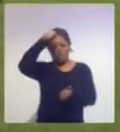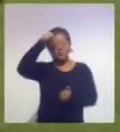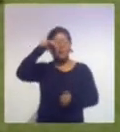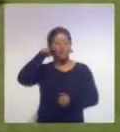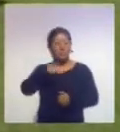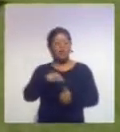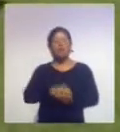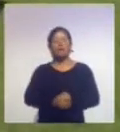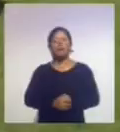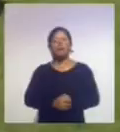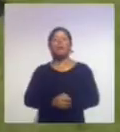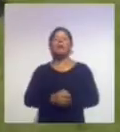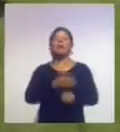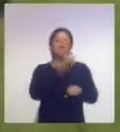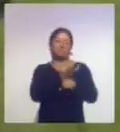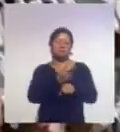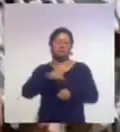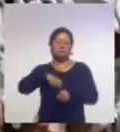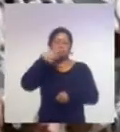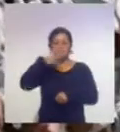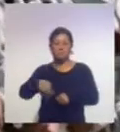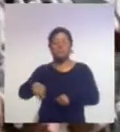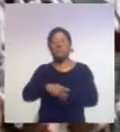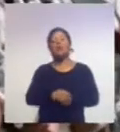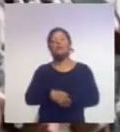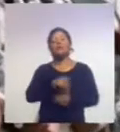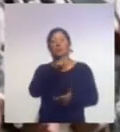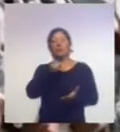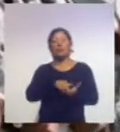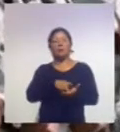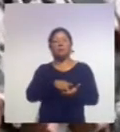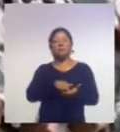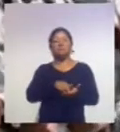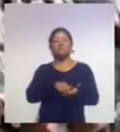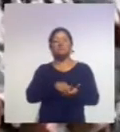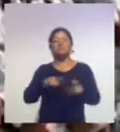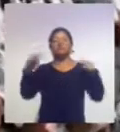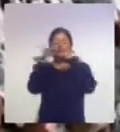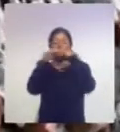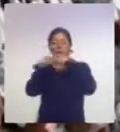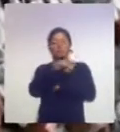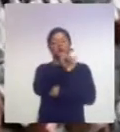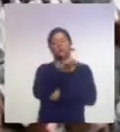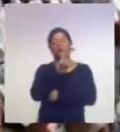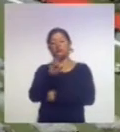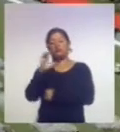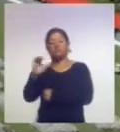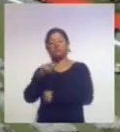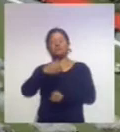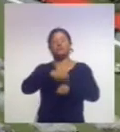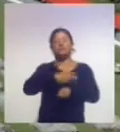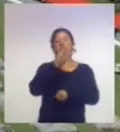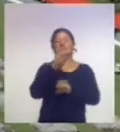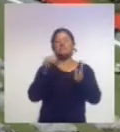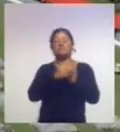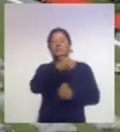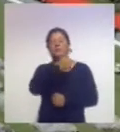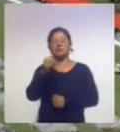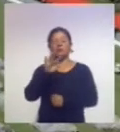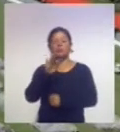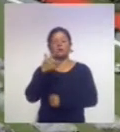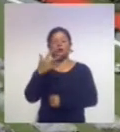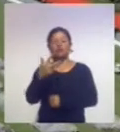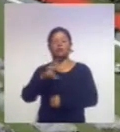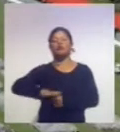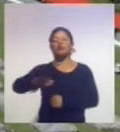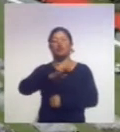Mexicanos. La sede oficial de la Guardia Nacional será el inmueble ubicado en el Boulevard Adolfo Ruiz Cortines, número 3648, Colonia